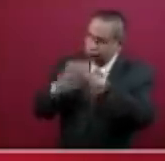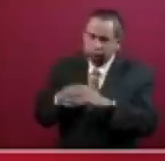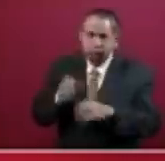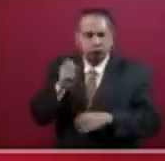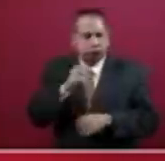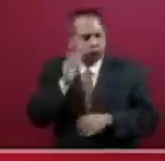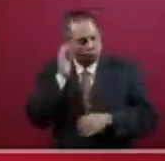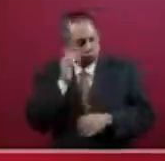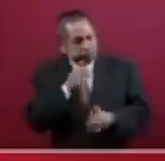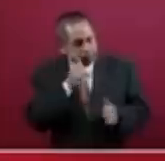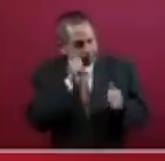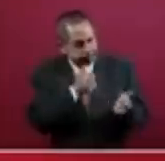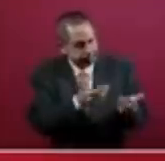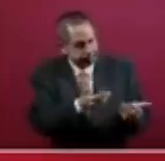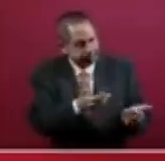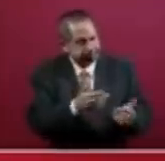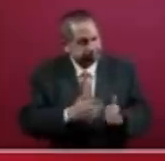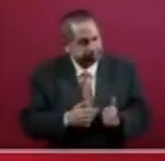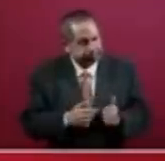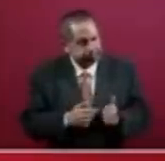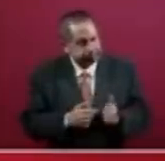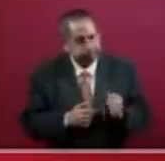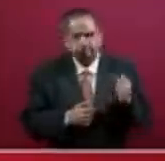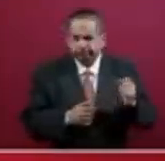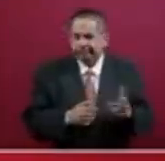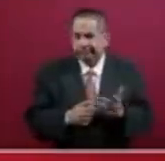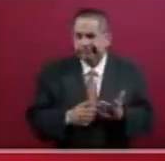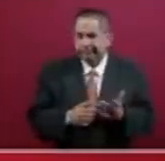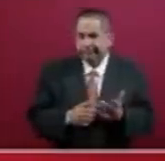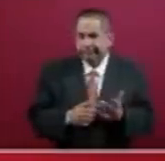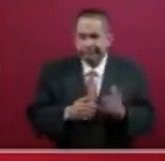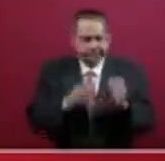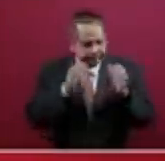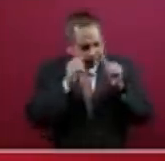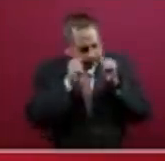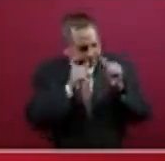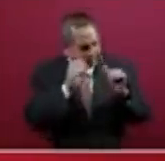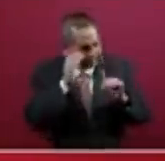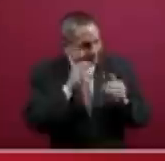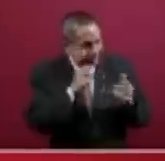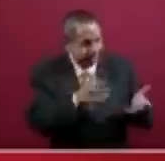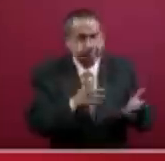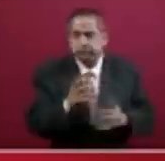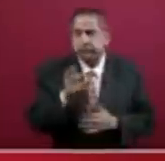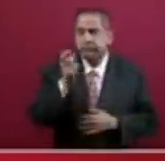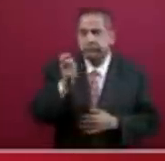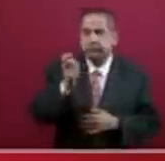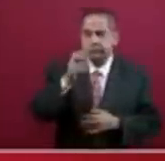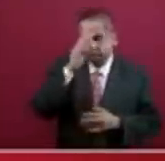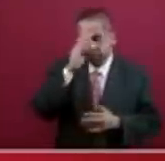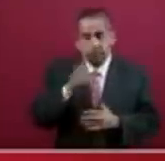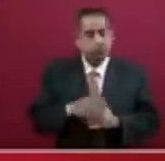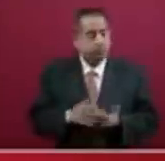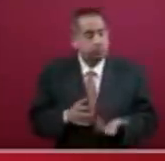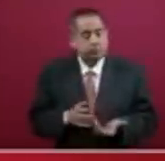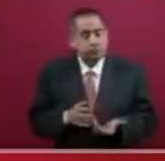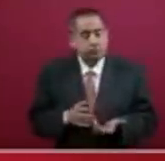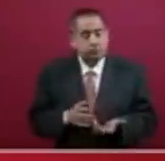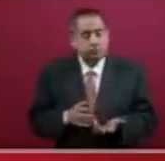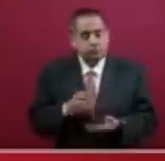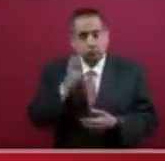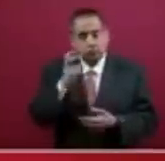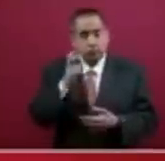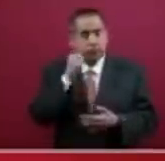sobre todo, quieren que sea, que se les escuche. Entonces, por eso el